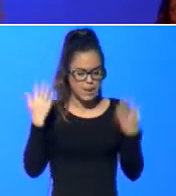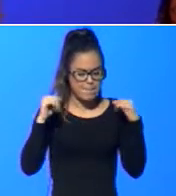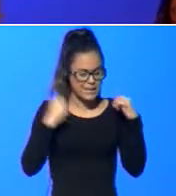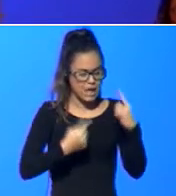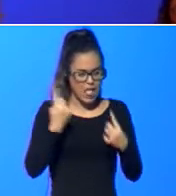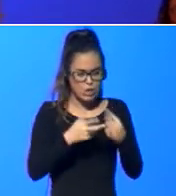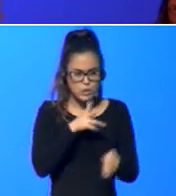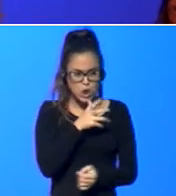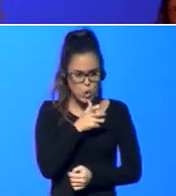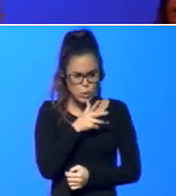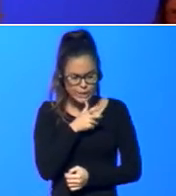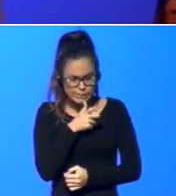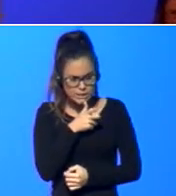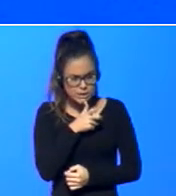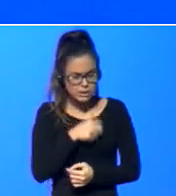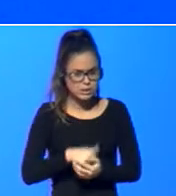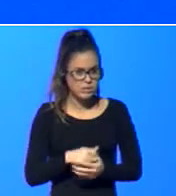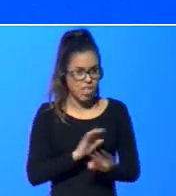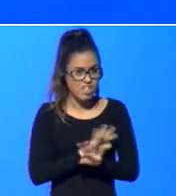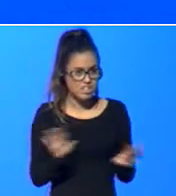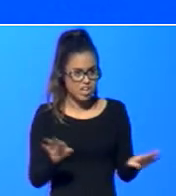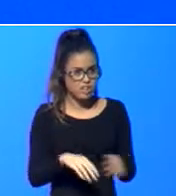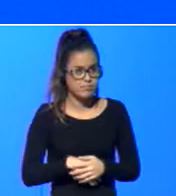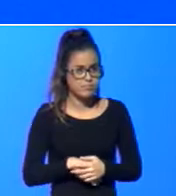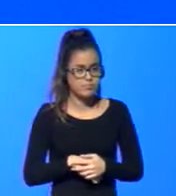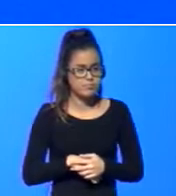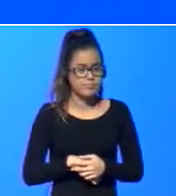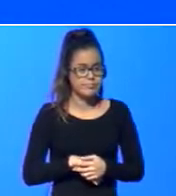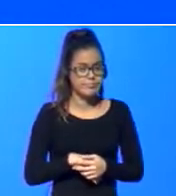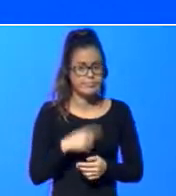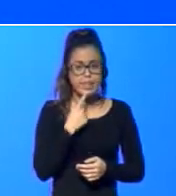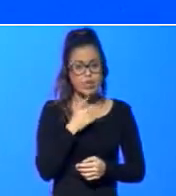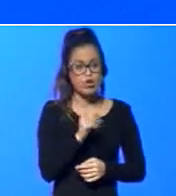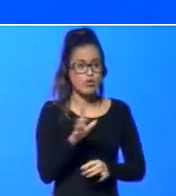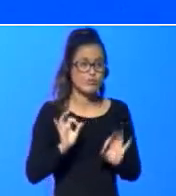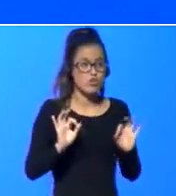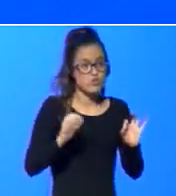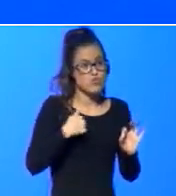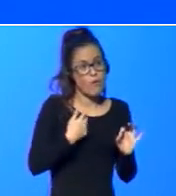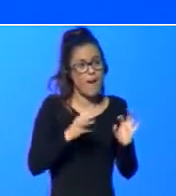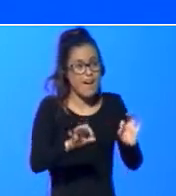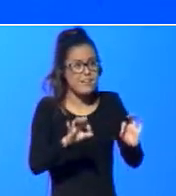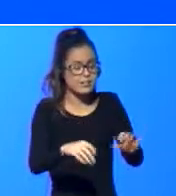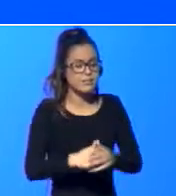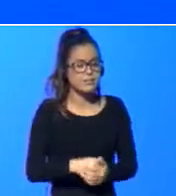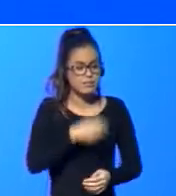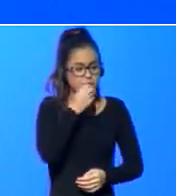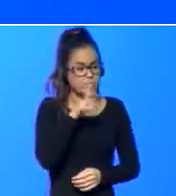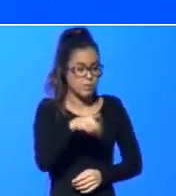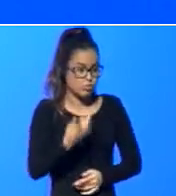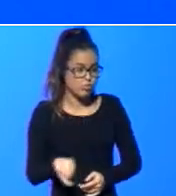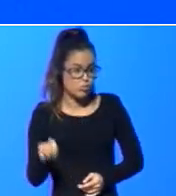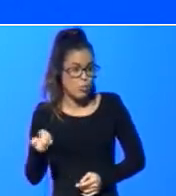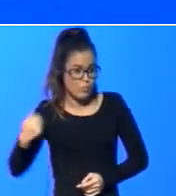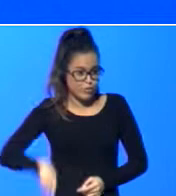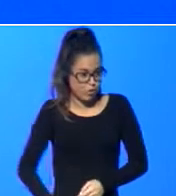horribles. Y ya está. Dice, no, es que yo soy así. Dice, pues eso te estoy diciendo, tú eres muy mal profesional.